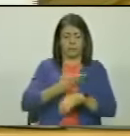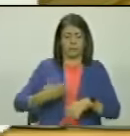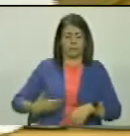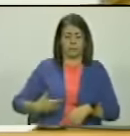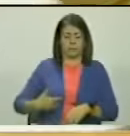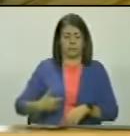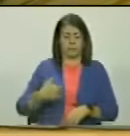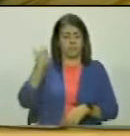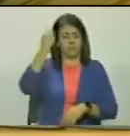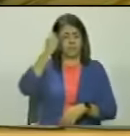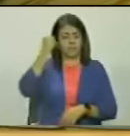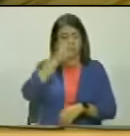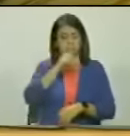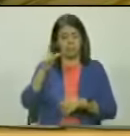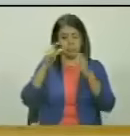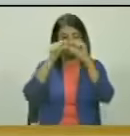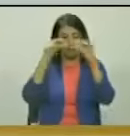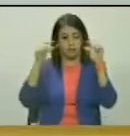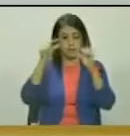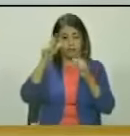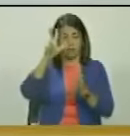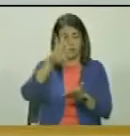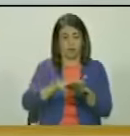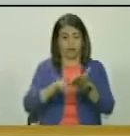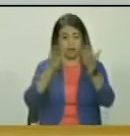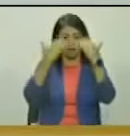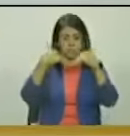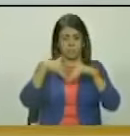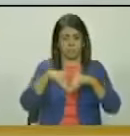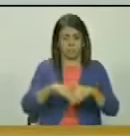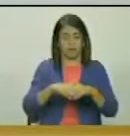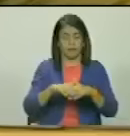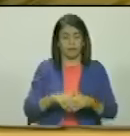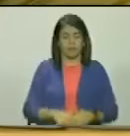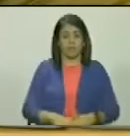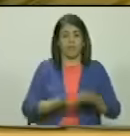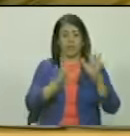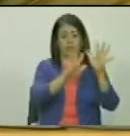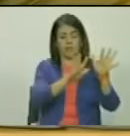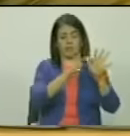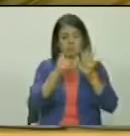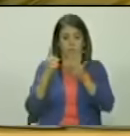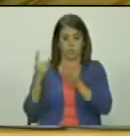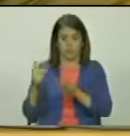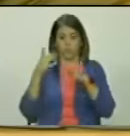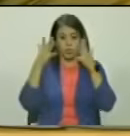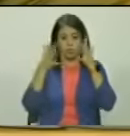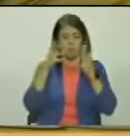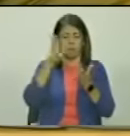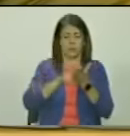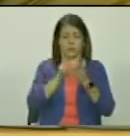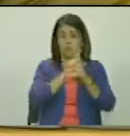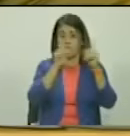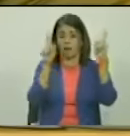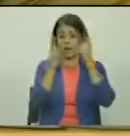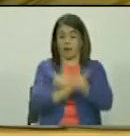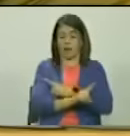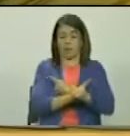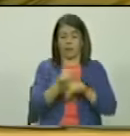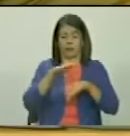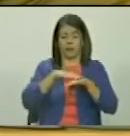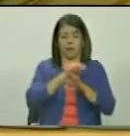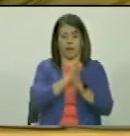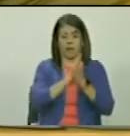presidente en consideración el epígrafe aprobado siguiente décimo sexto se sugiere aprobar sin modificación el